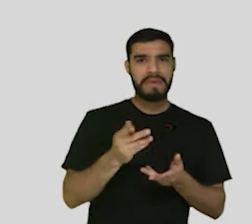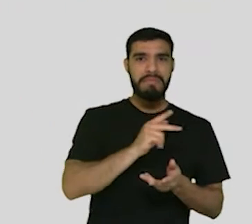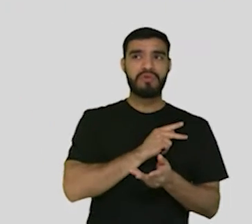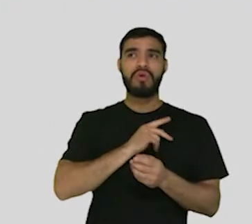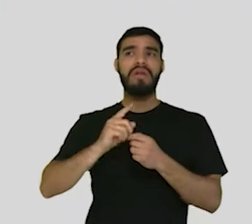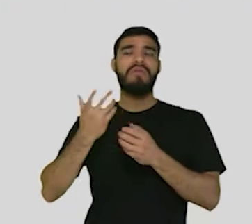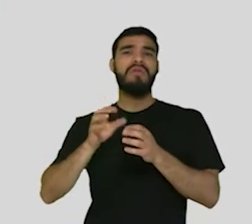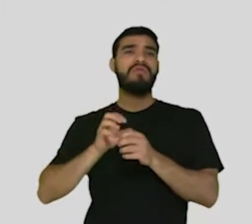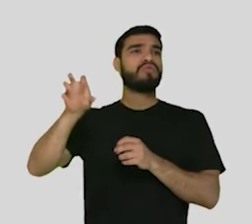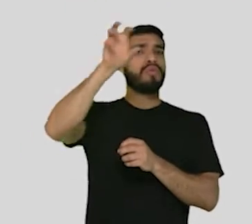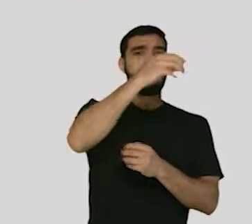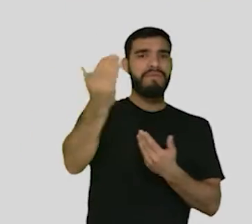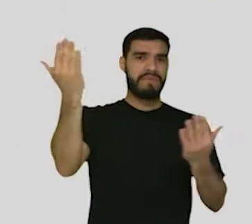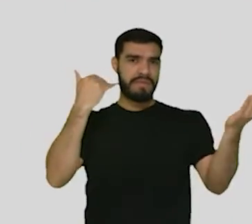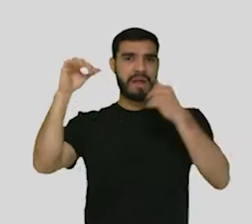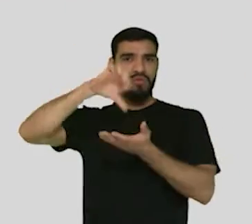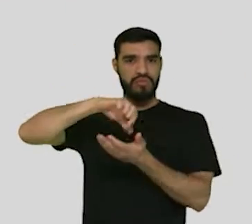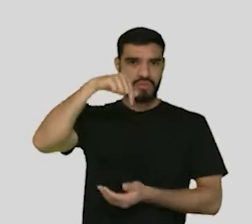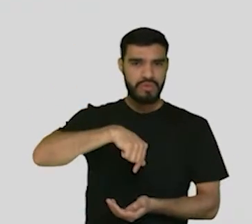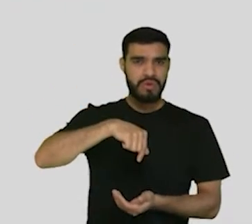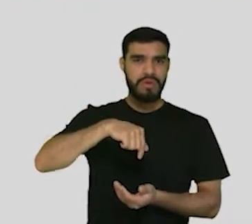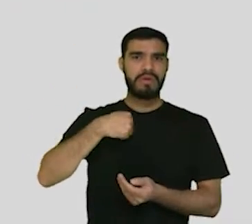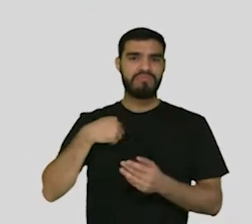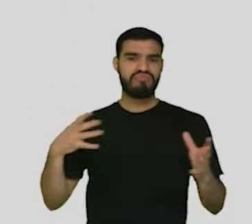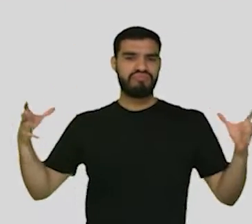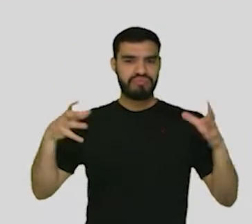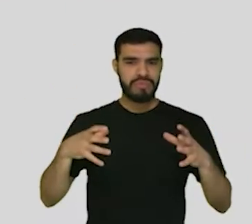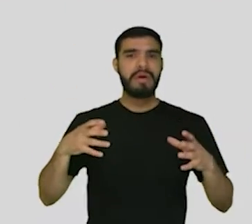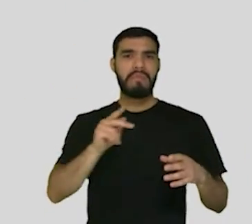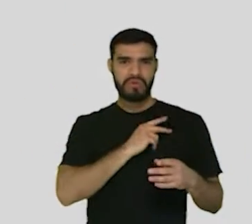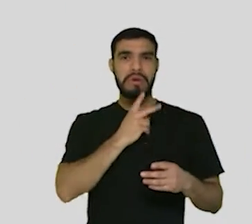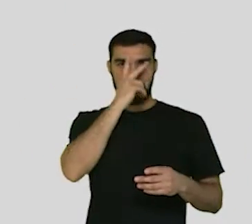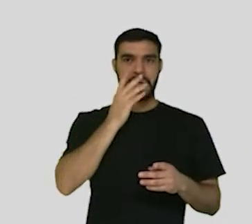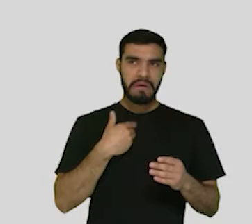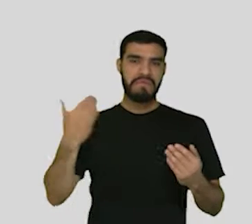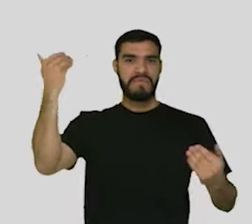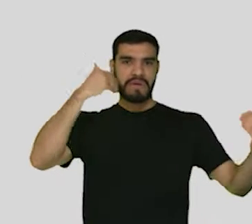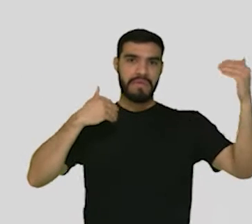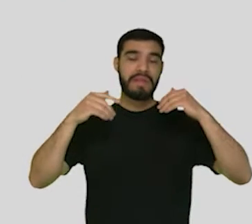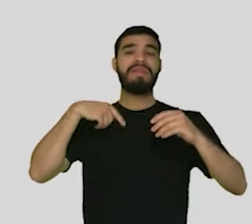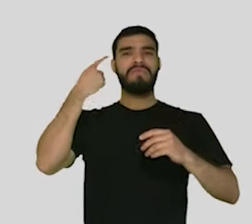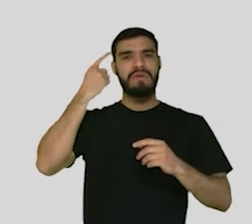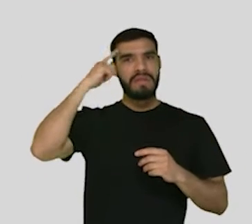de otra ciudad, oye, mi ana, o mi, o Caraguape, todo Paraguape. Jaupei,